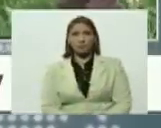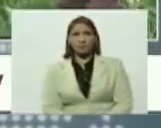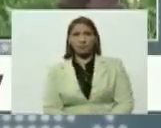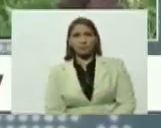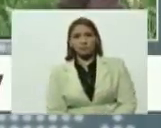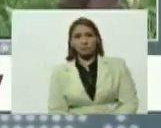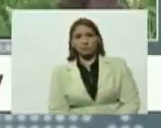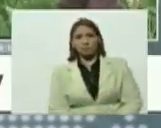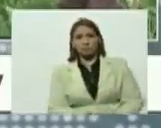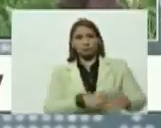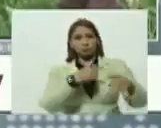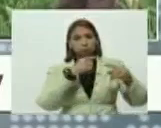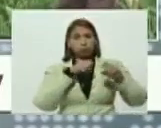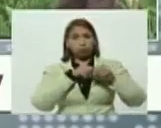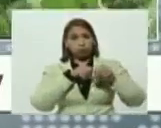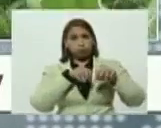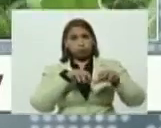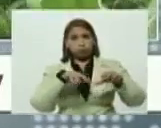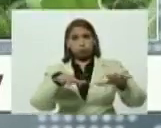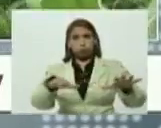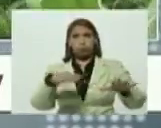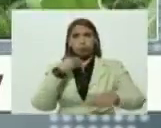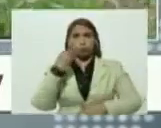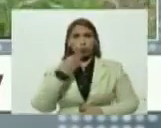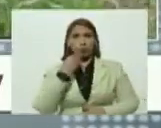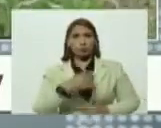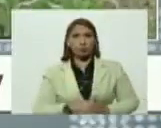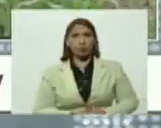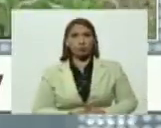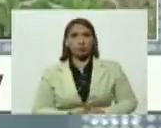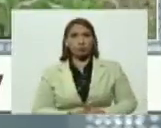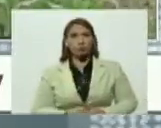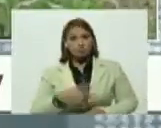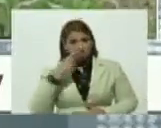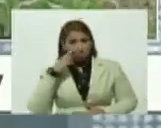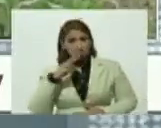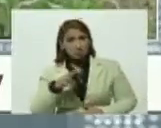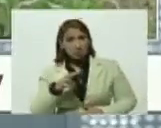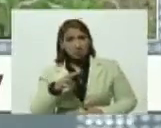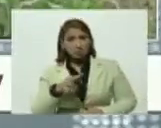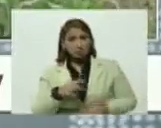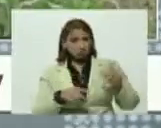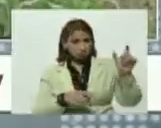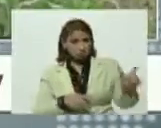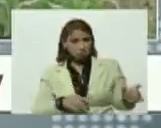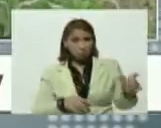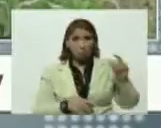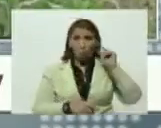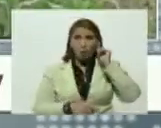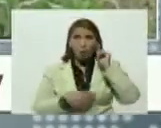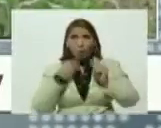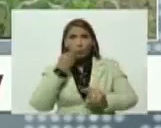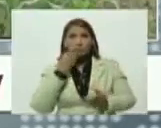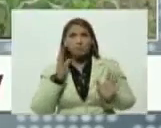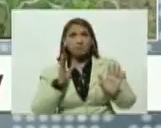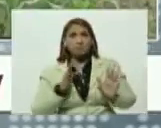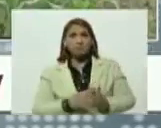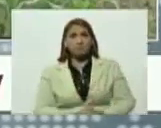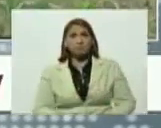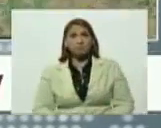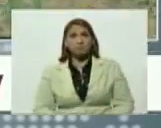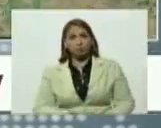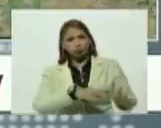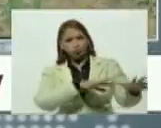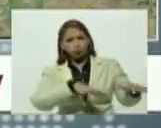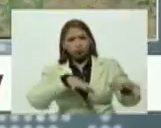multiplicando en la juventud. Ahí estaba Magnelly, una muchachita, produciendo la tierra. La vuelta al campo,